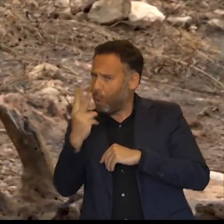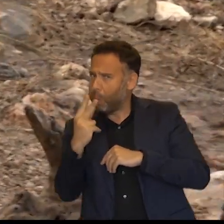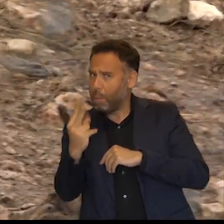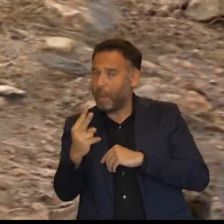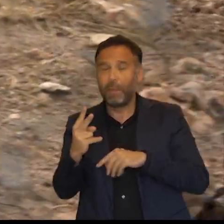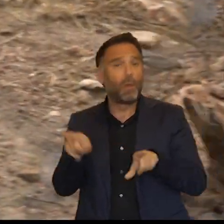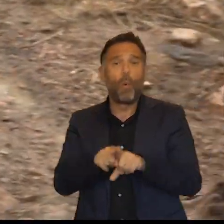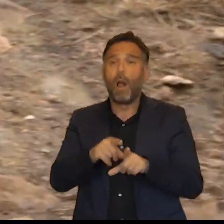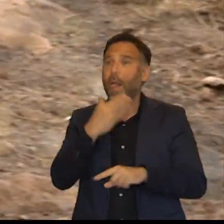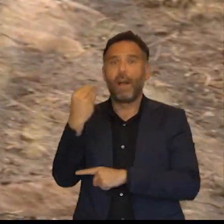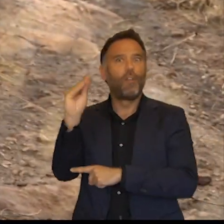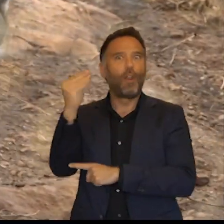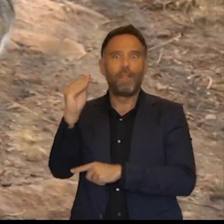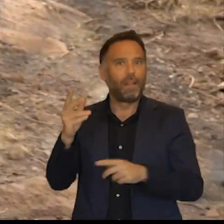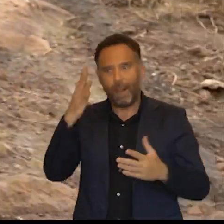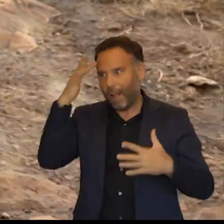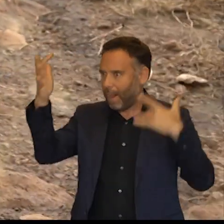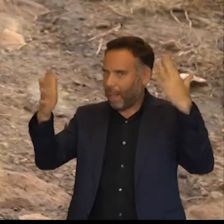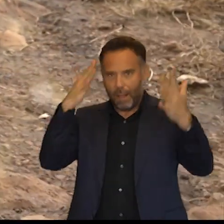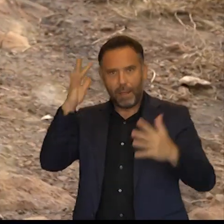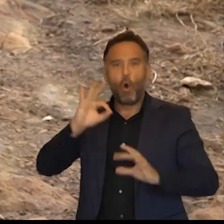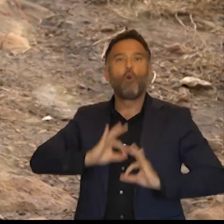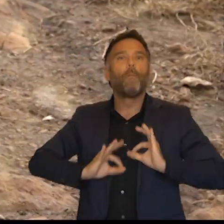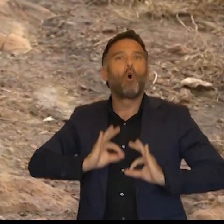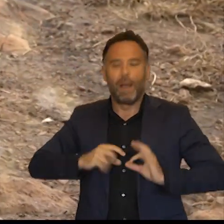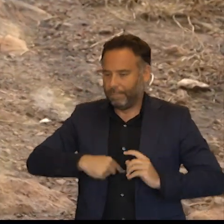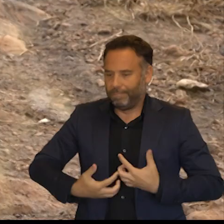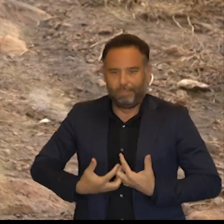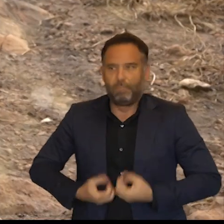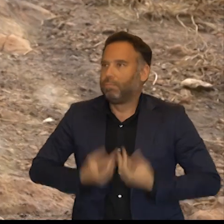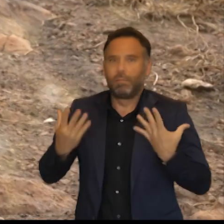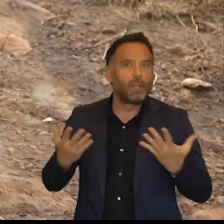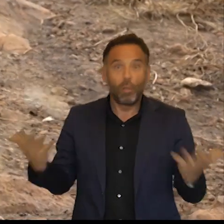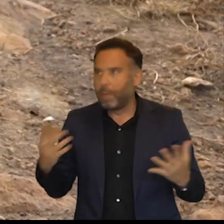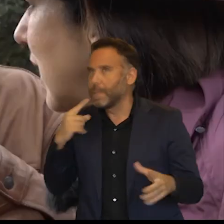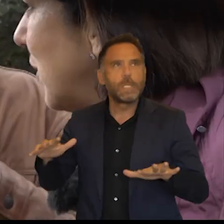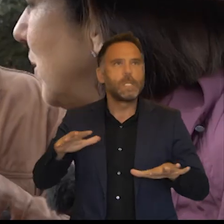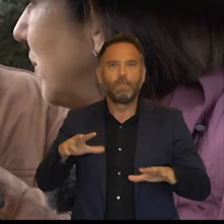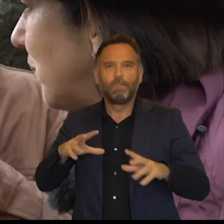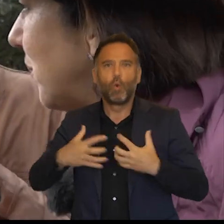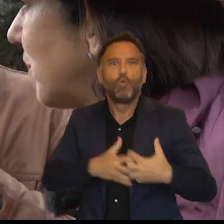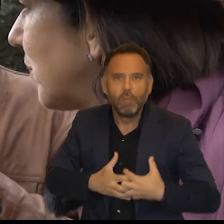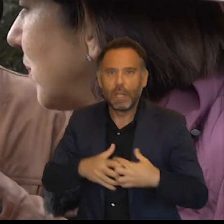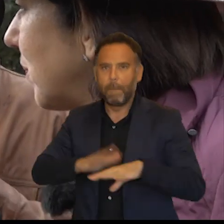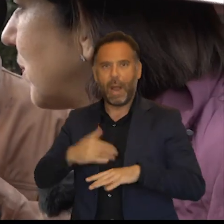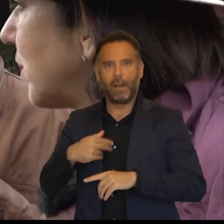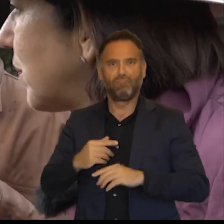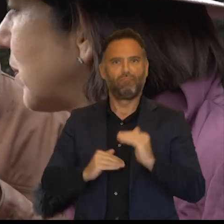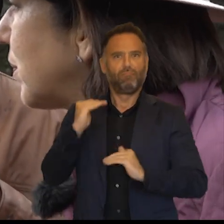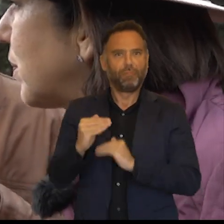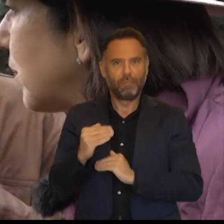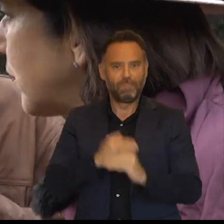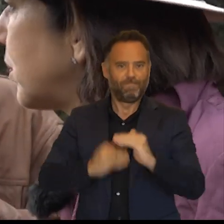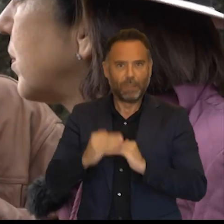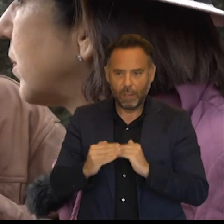Ah. Y pubertad es un caos hormonal y él tiene que buscar dónde está mi sitio en la vida. En la jerarquía, ¿no? Y como él era líder